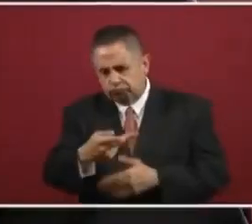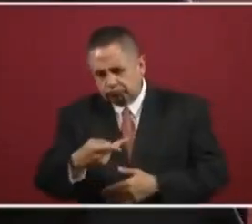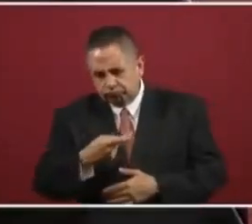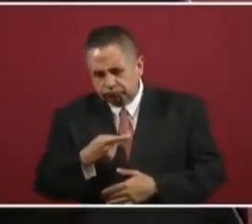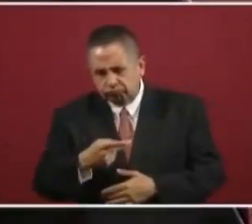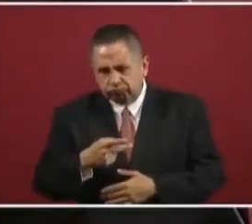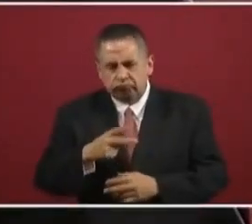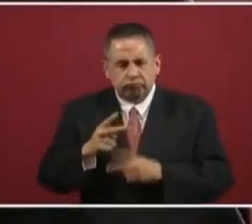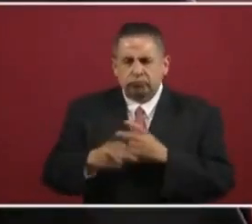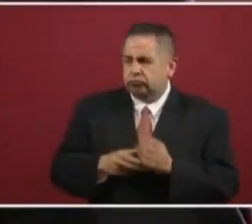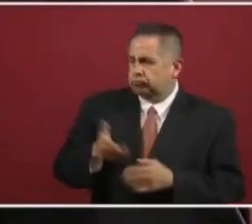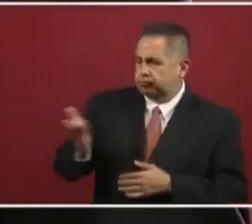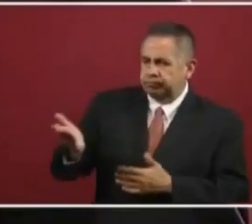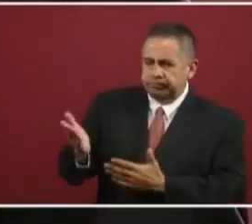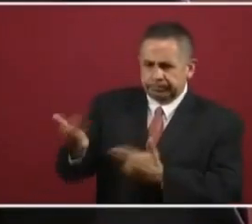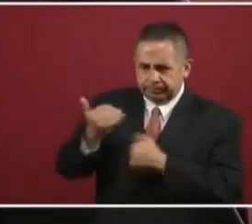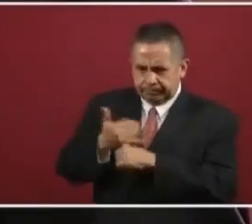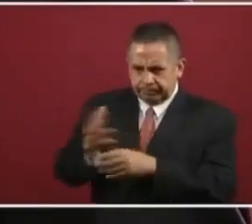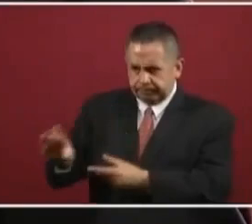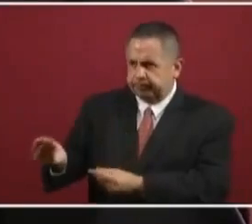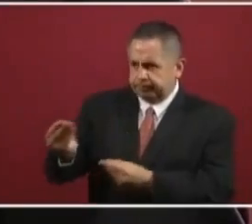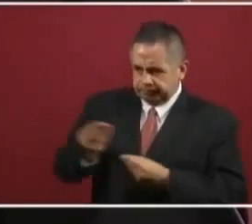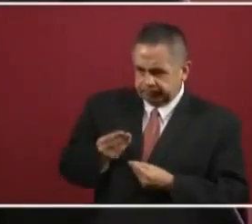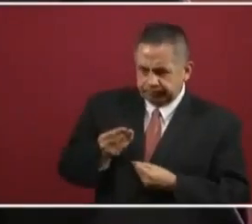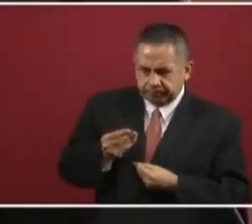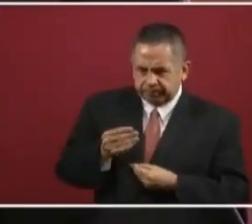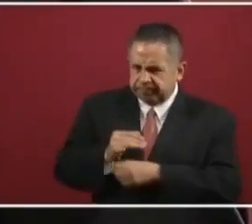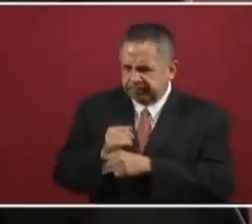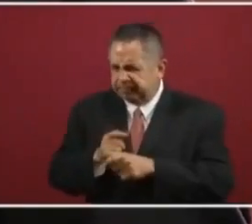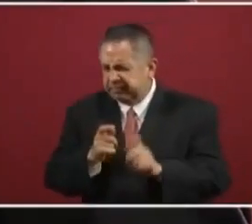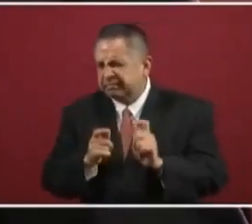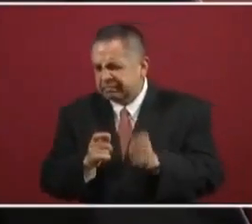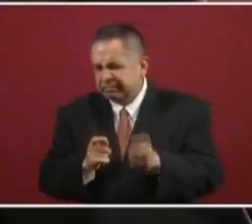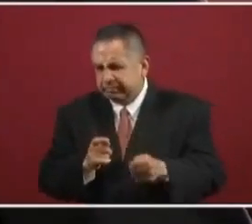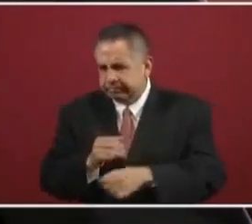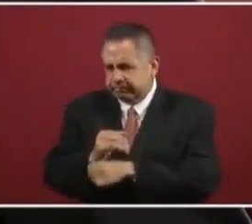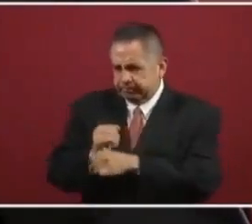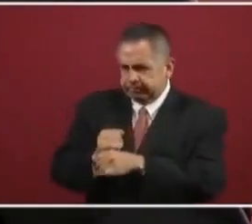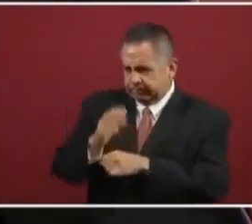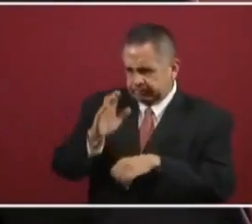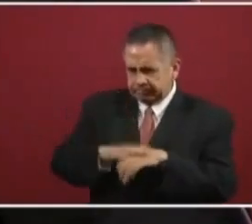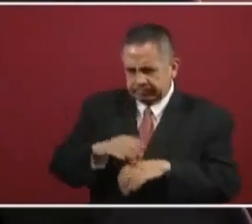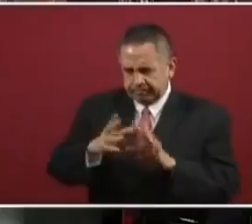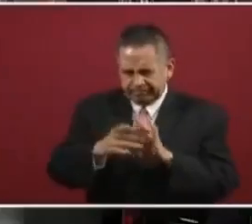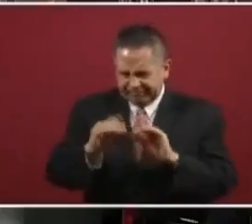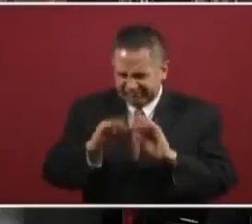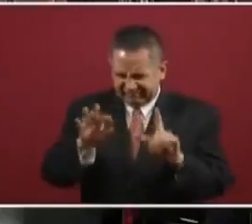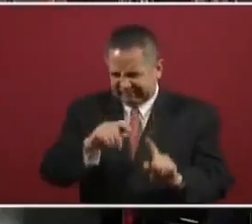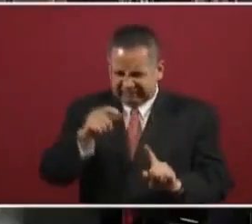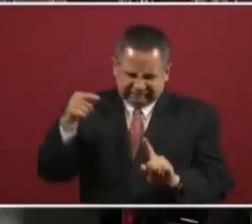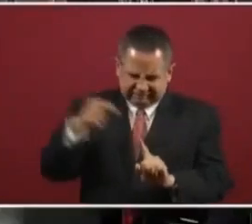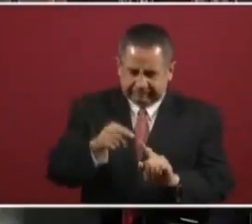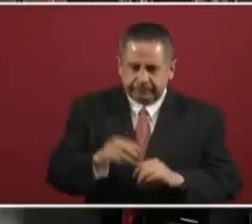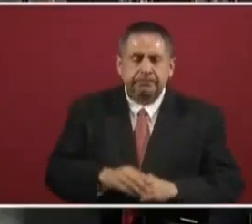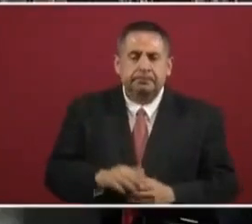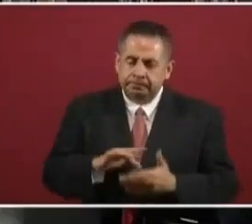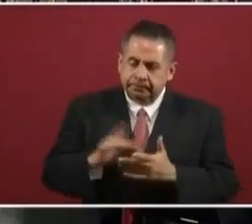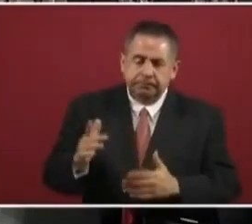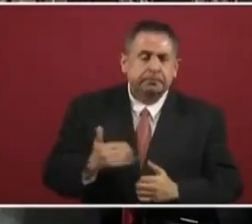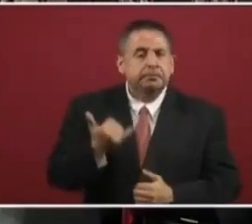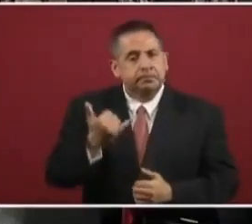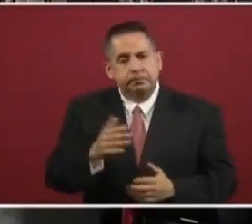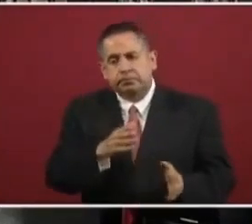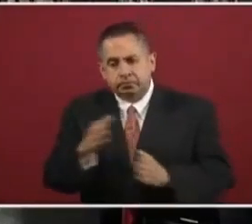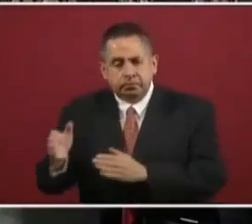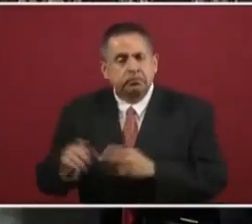yo voy a pedir que me informe sí sobre el tema para ser más precisos Gracias presidente y